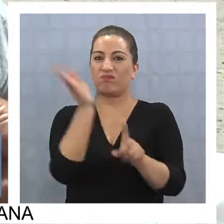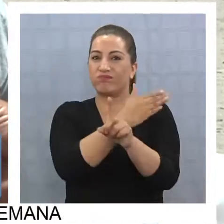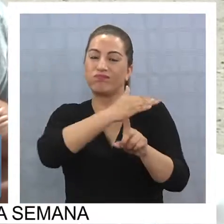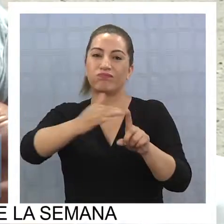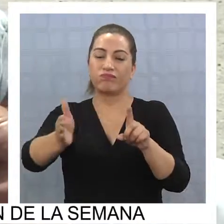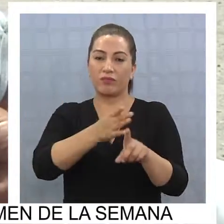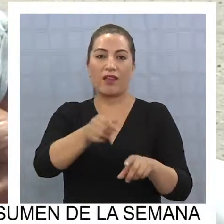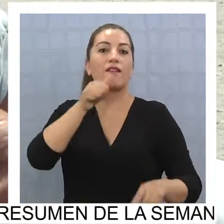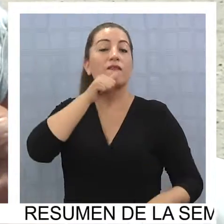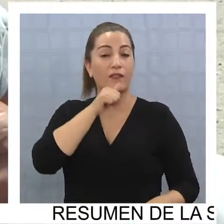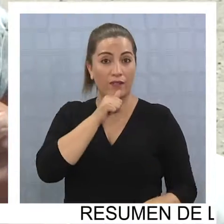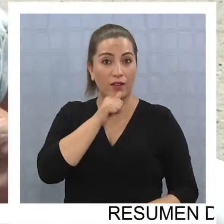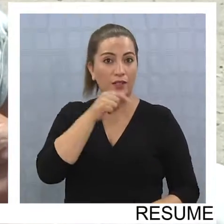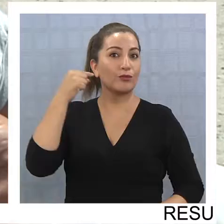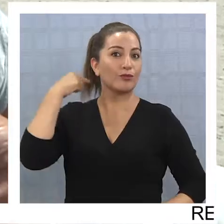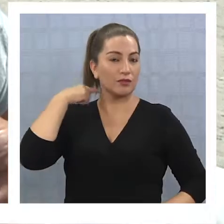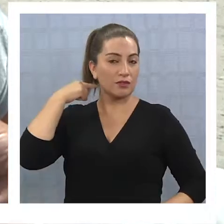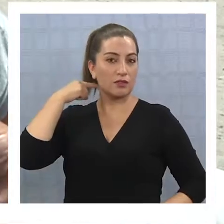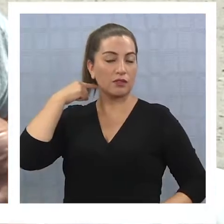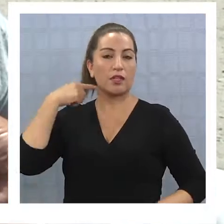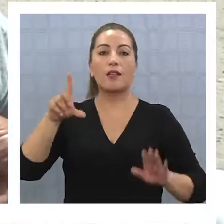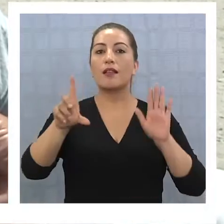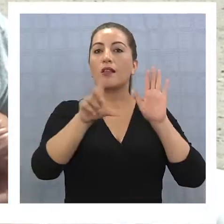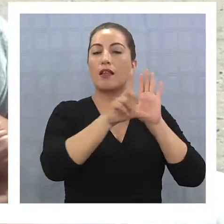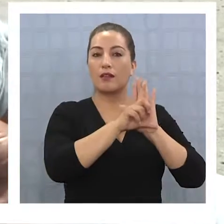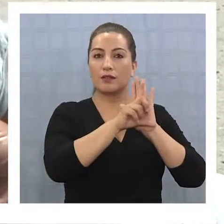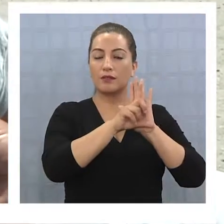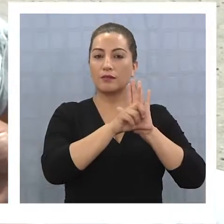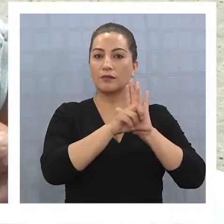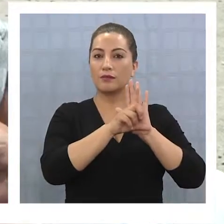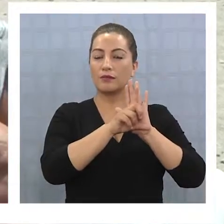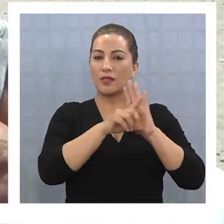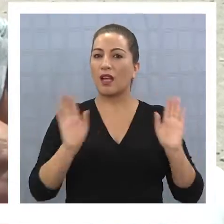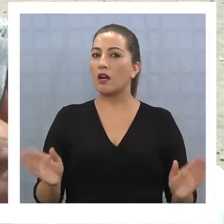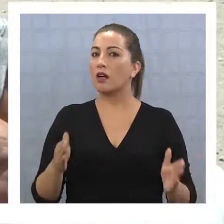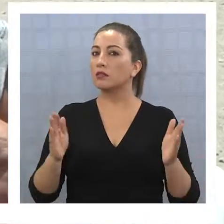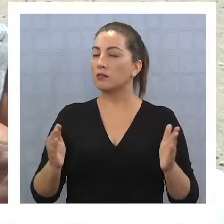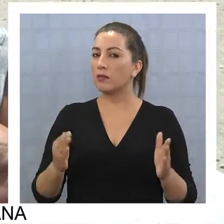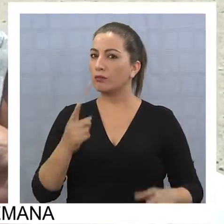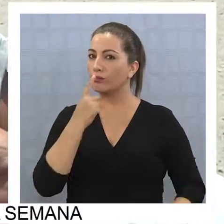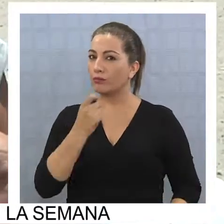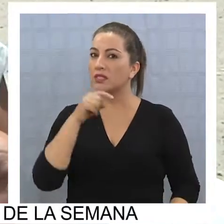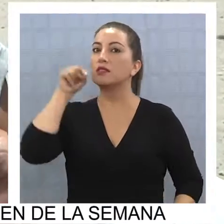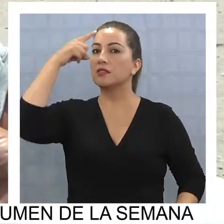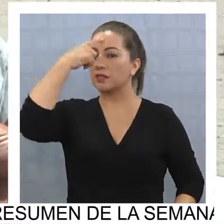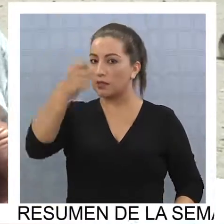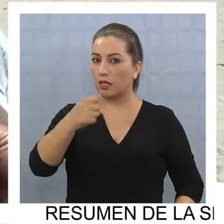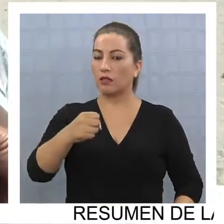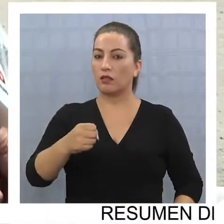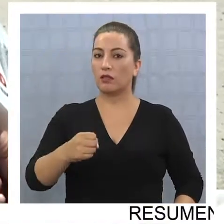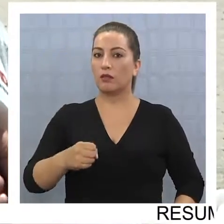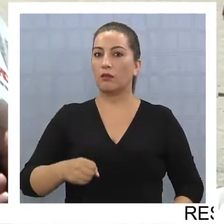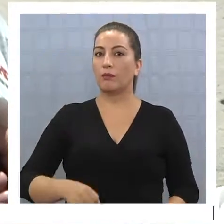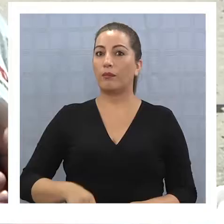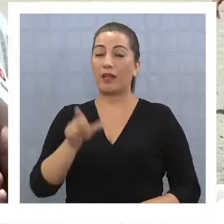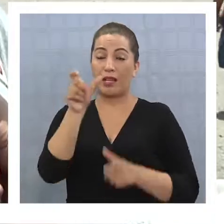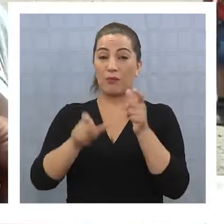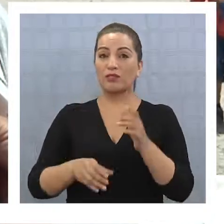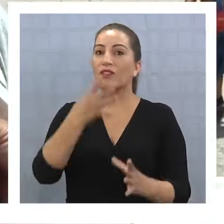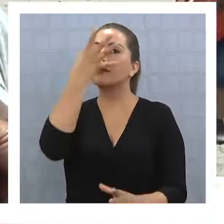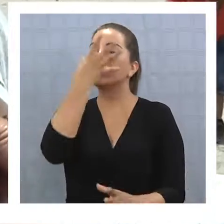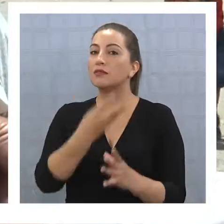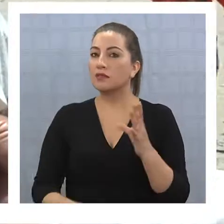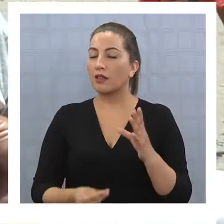todavía falta mucho eso, las leyes tienen que ponerse en este momento las pilas como corresponde para que ya de una vez por todas la gente deje de maltratar a los animales.